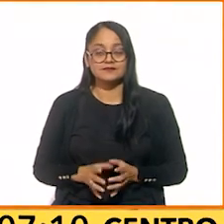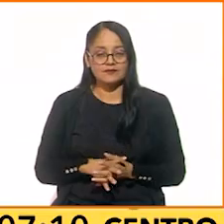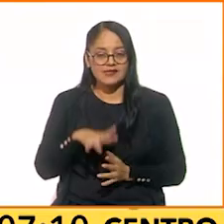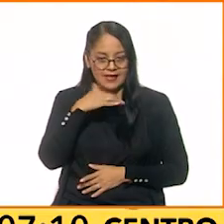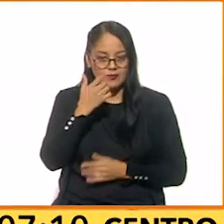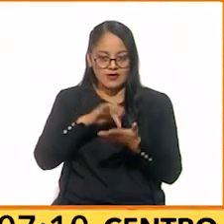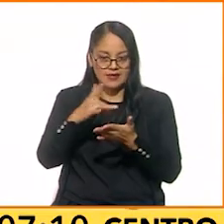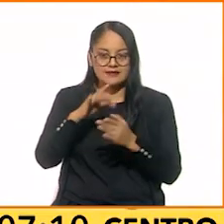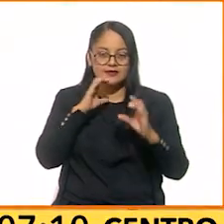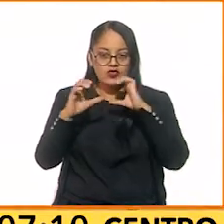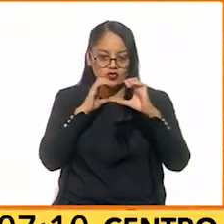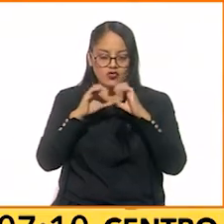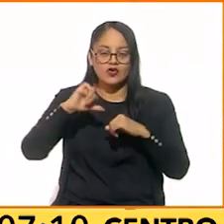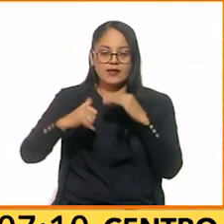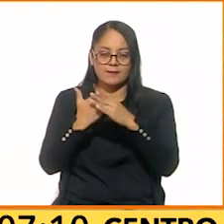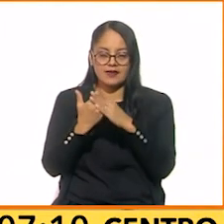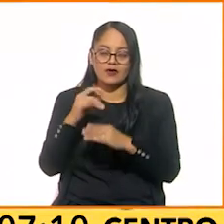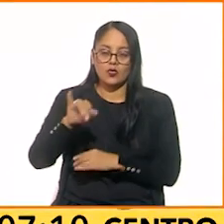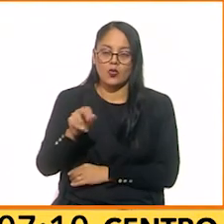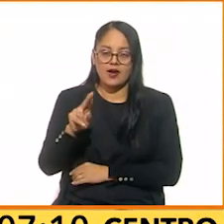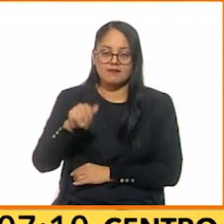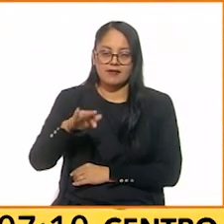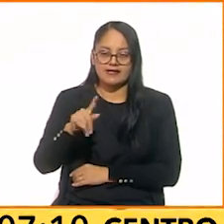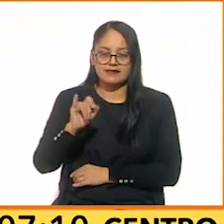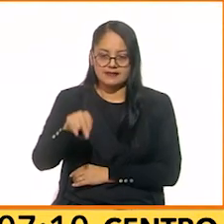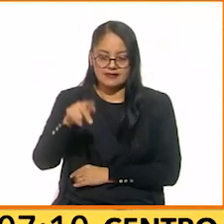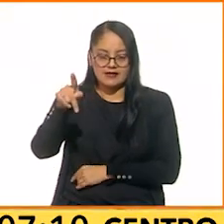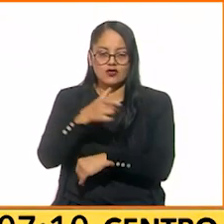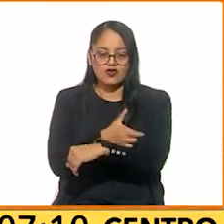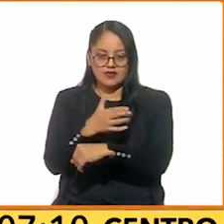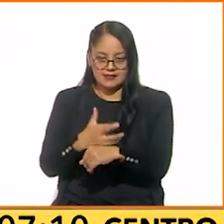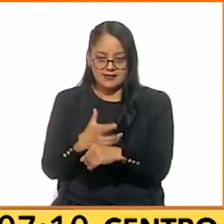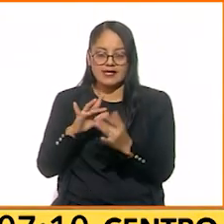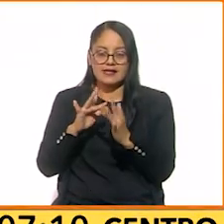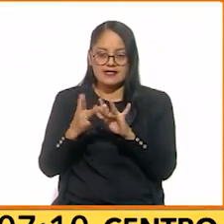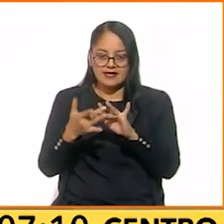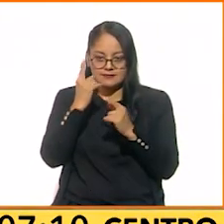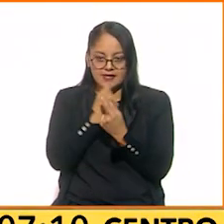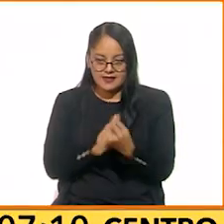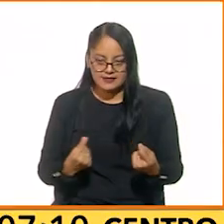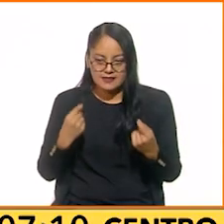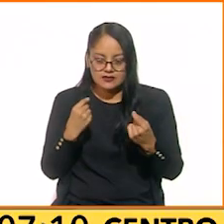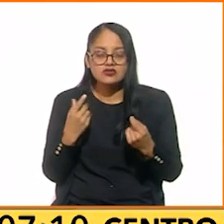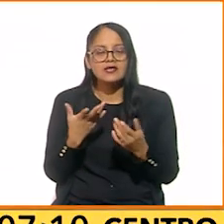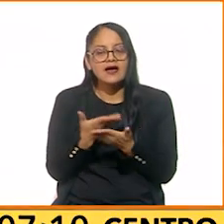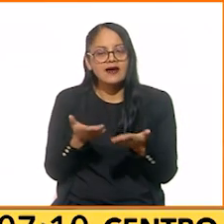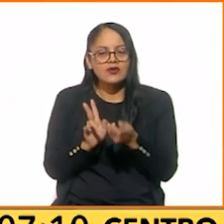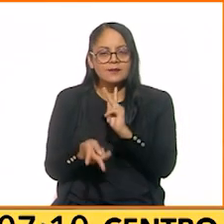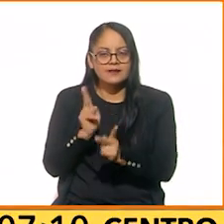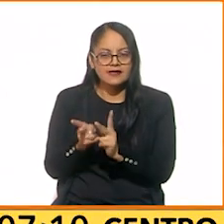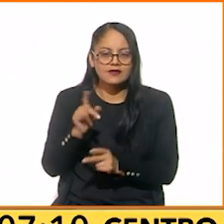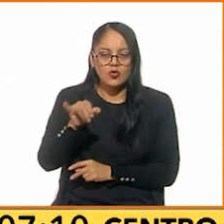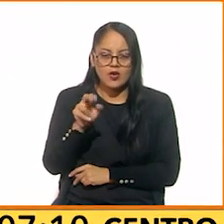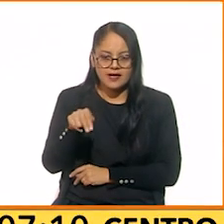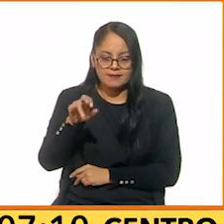Queremos agradecer la comunicación esta mañana con Juan Martín Pérez García, coordinador de Tejiendo Redes Infancia. Vamos a conversar, Juan